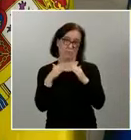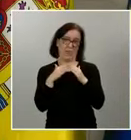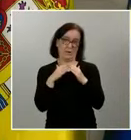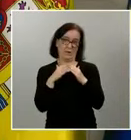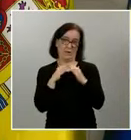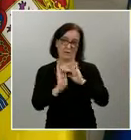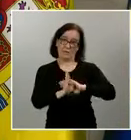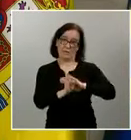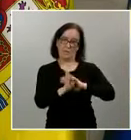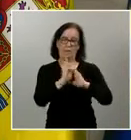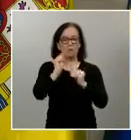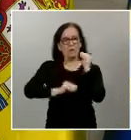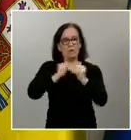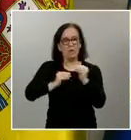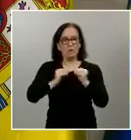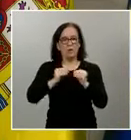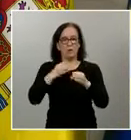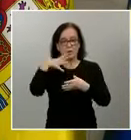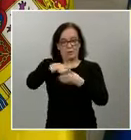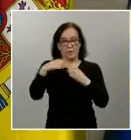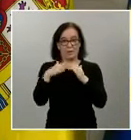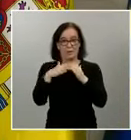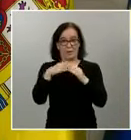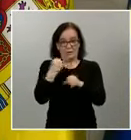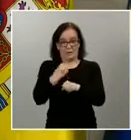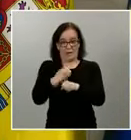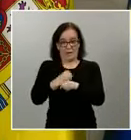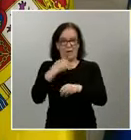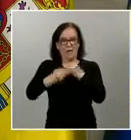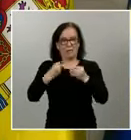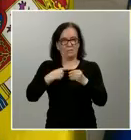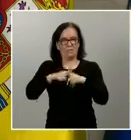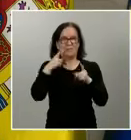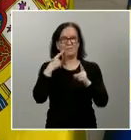el teletrabajo y evitan hacer esos movimientos.